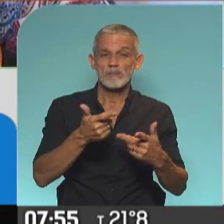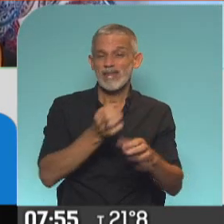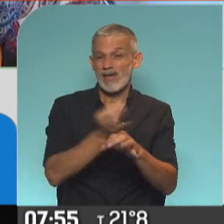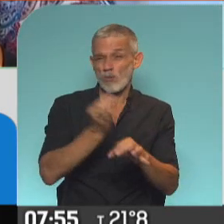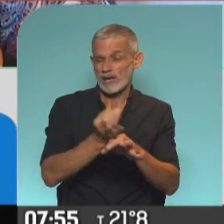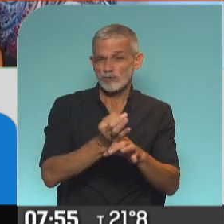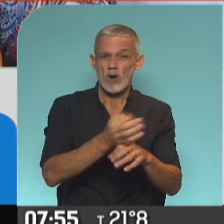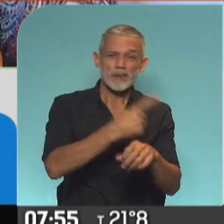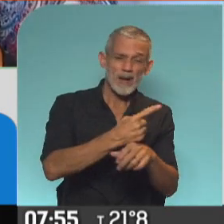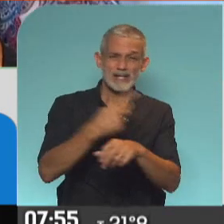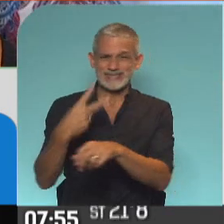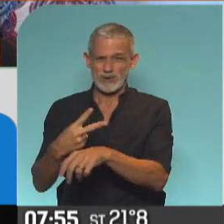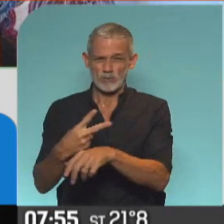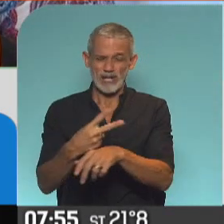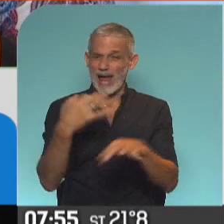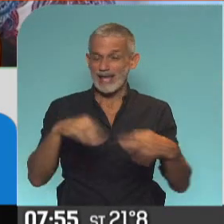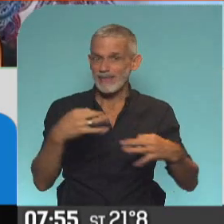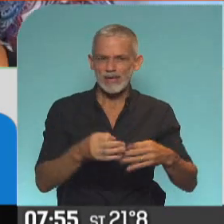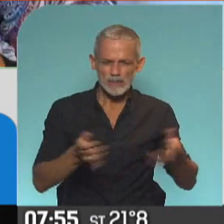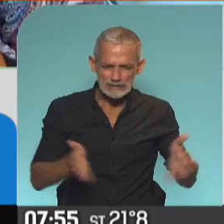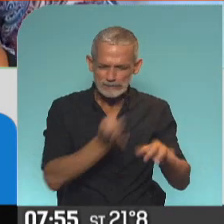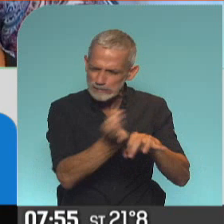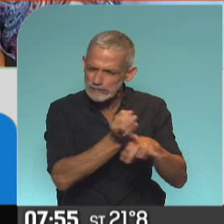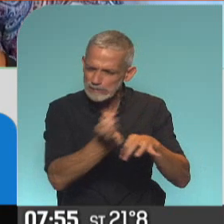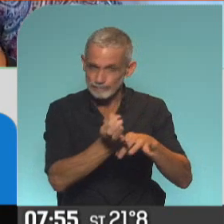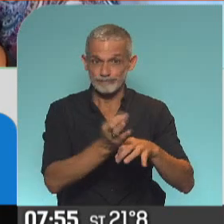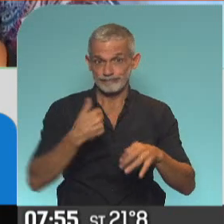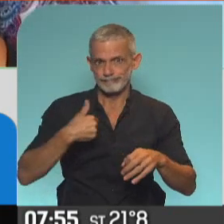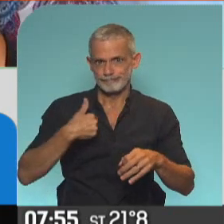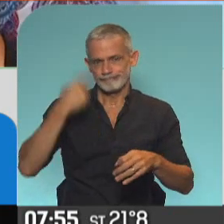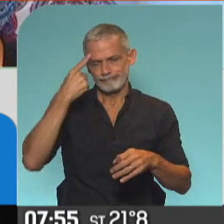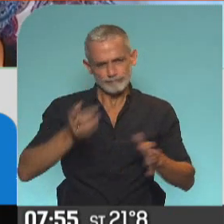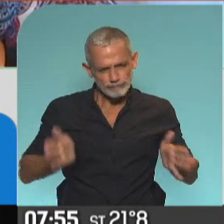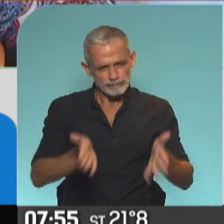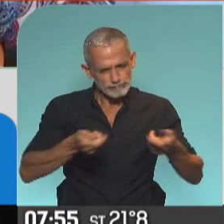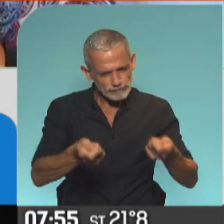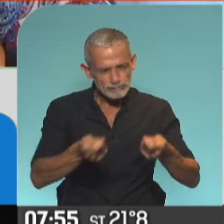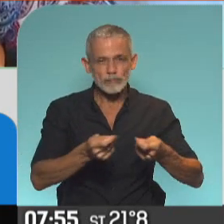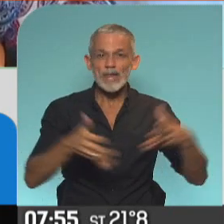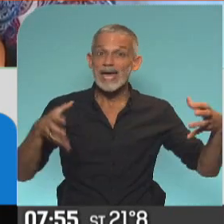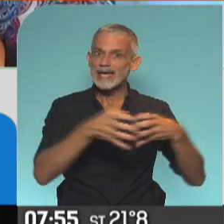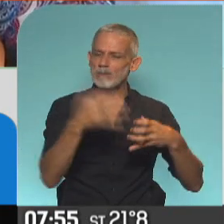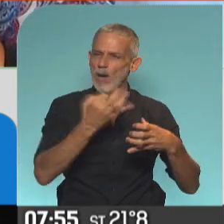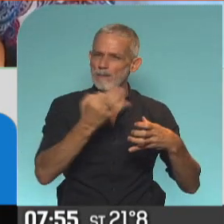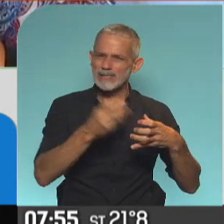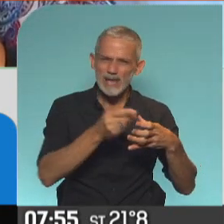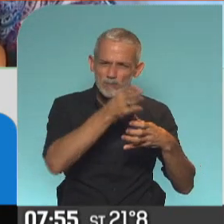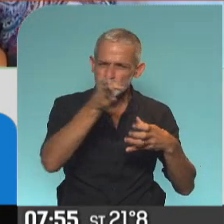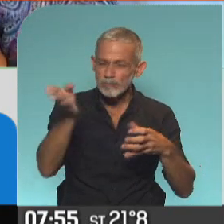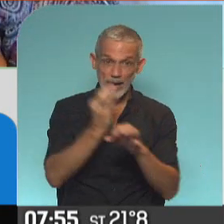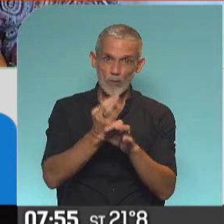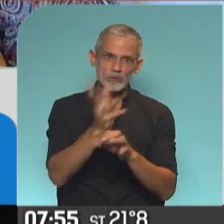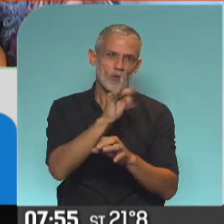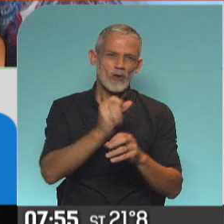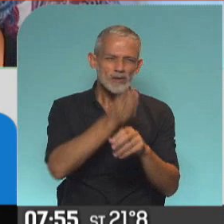educativo primario y secundario. Yo vengo promoviendo la idea de que haya equipos especiales que recorran las escuelas todos